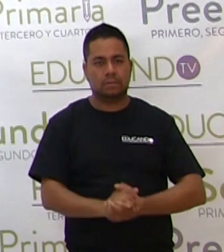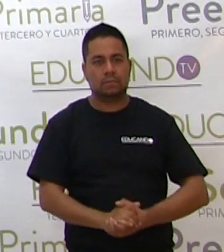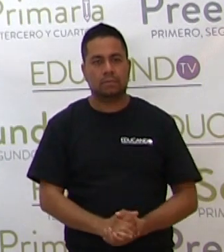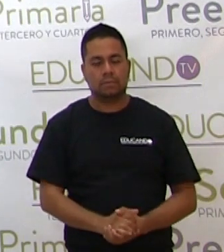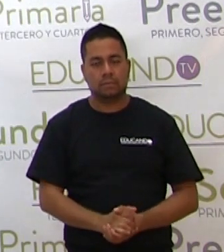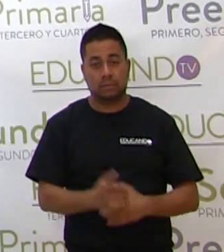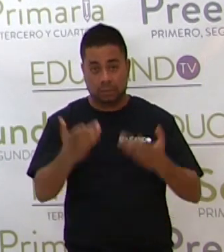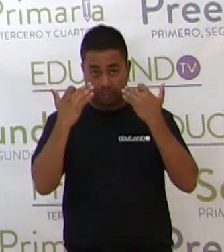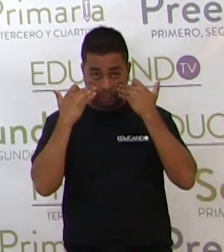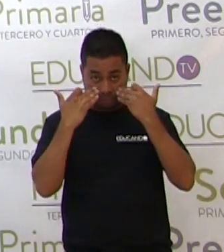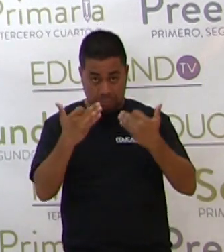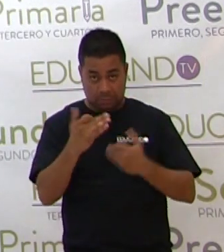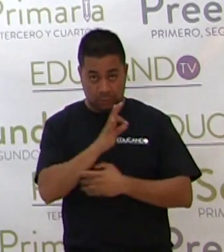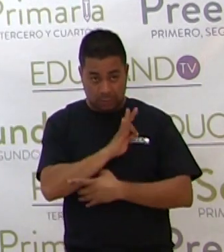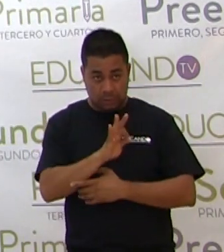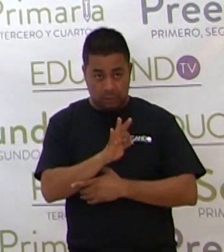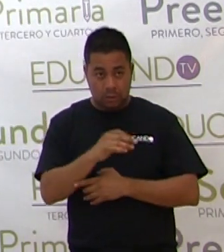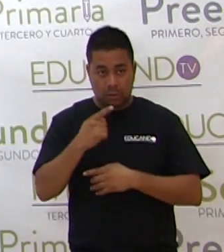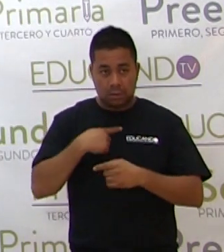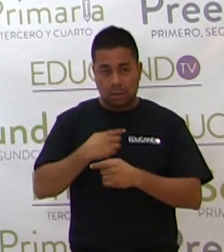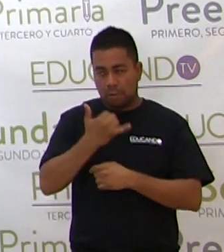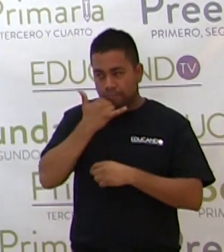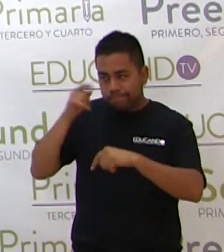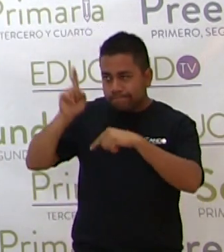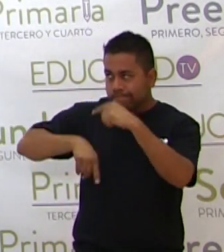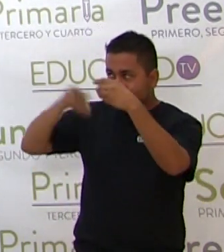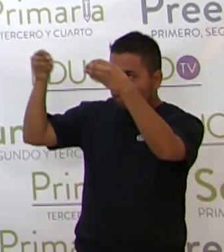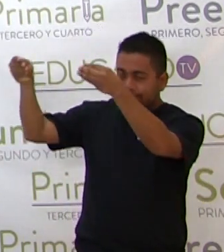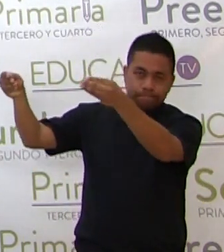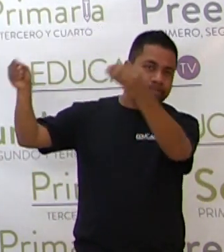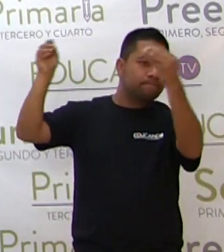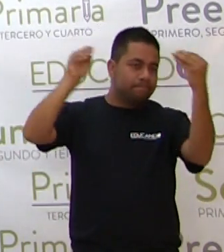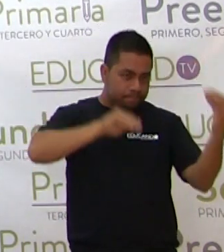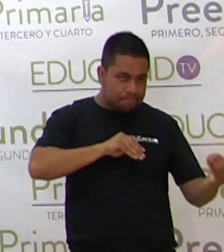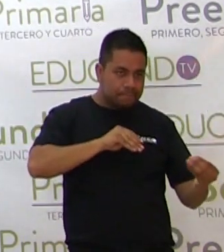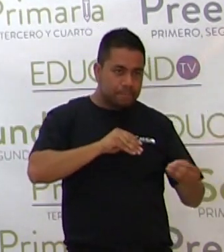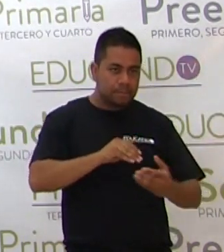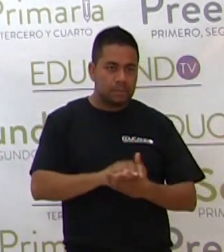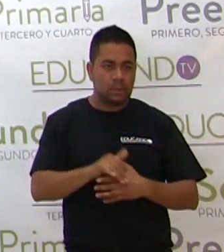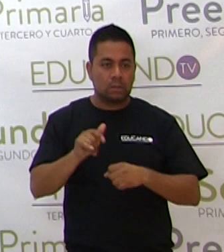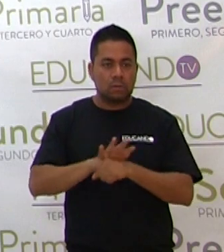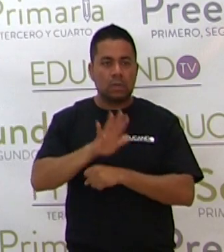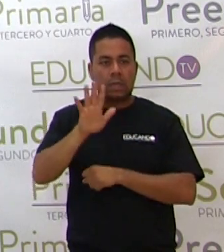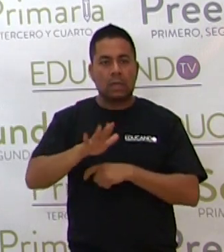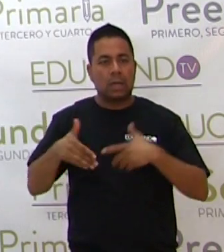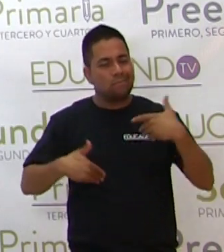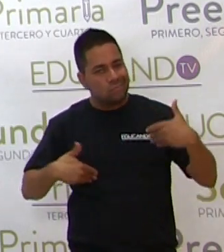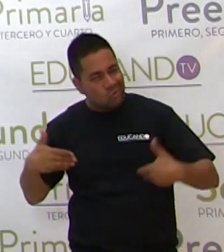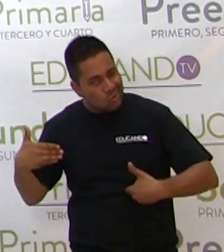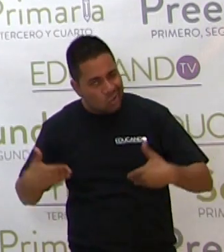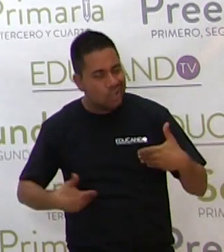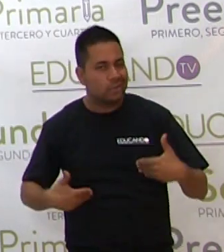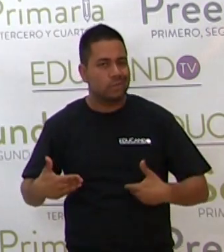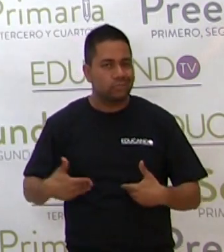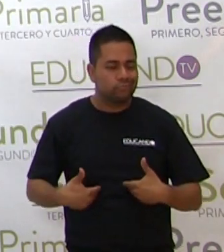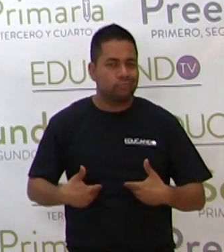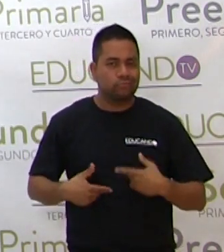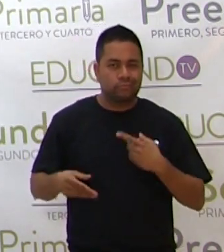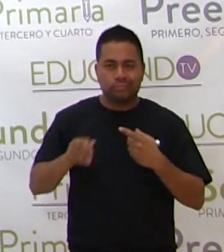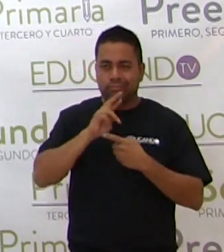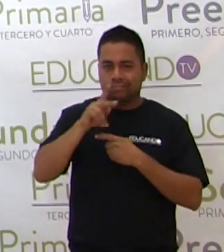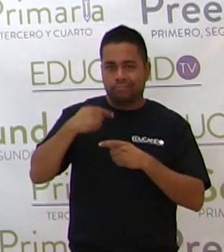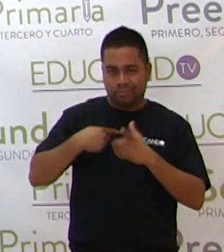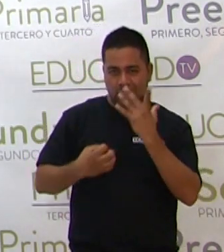si pueden ver lo voy a quitar este mejor porque nos está haciendo un poco de ruido